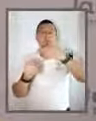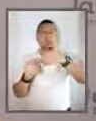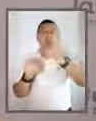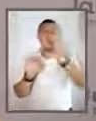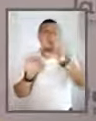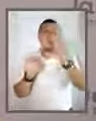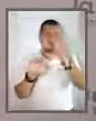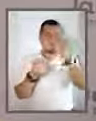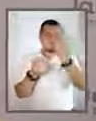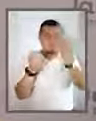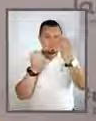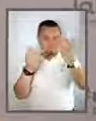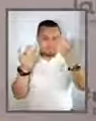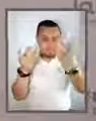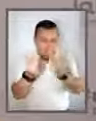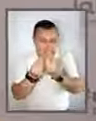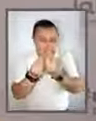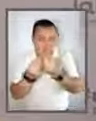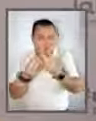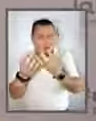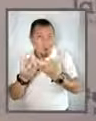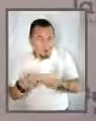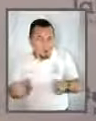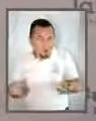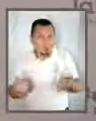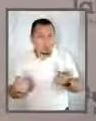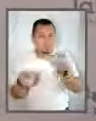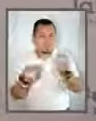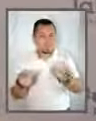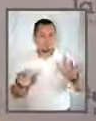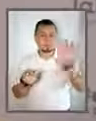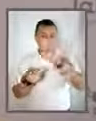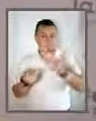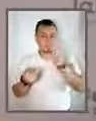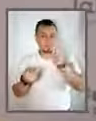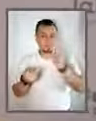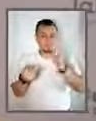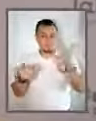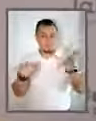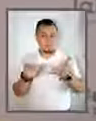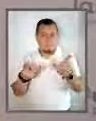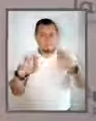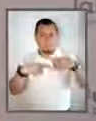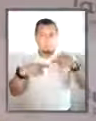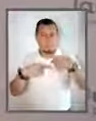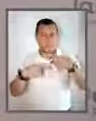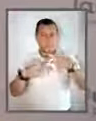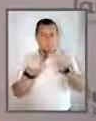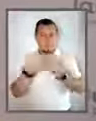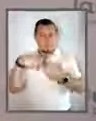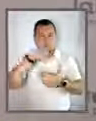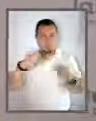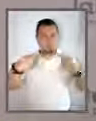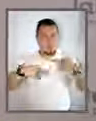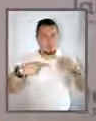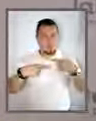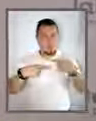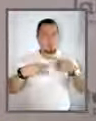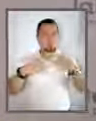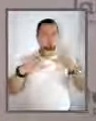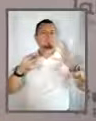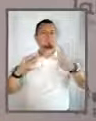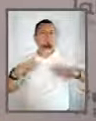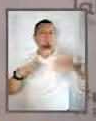sido estudiadas y que son la recuperación y el momento inmunológico que está viviendo la